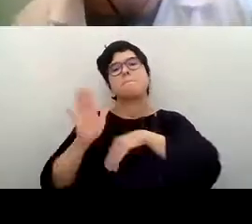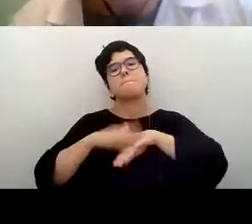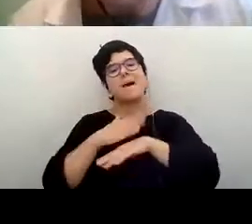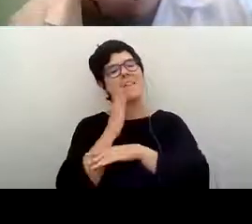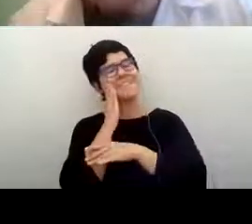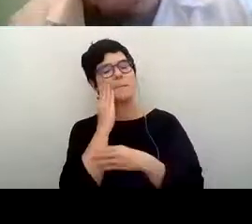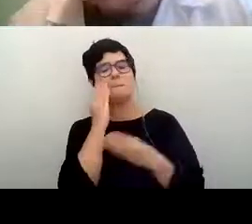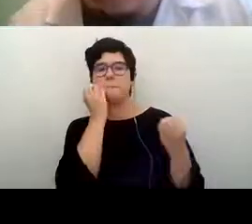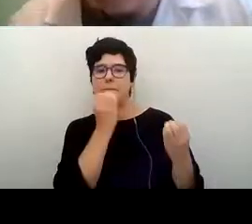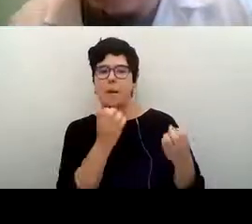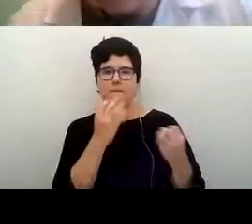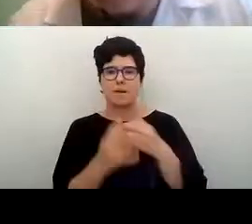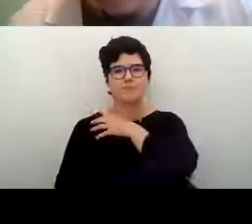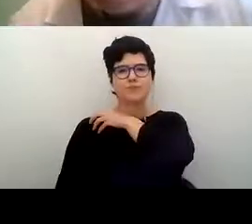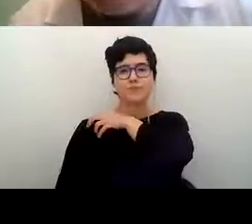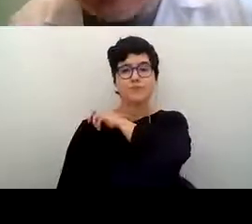lo conseguimos?